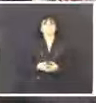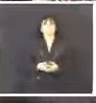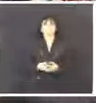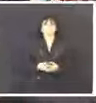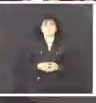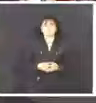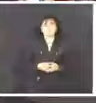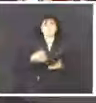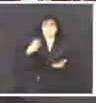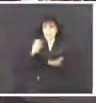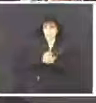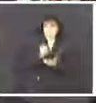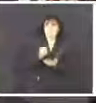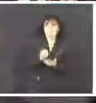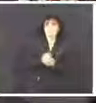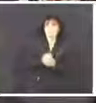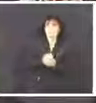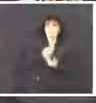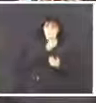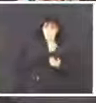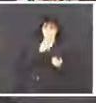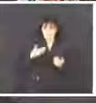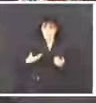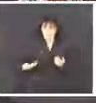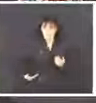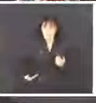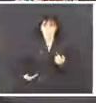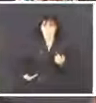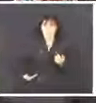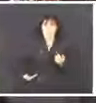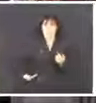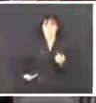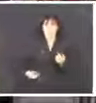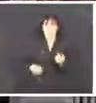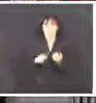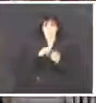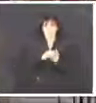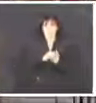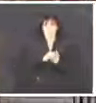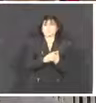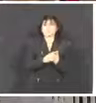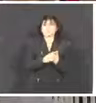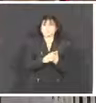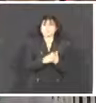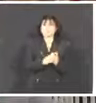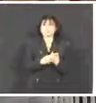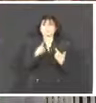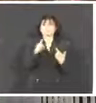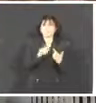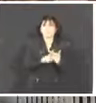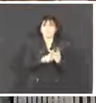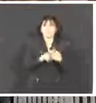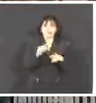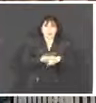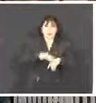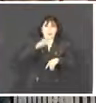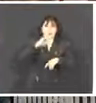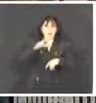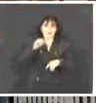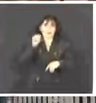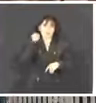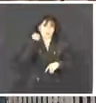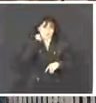Vamos a ganar la presidencia de la República. La mayoría del Senado de